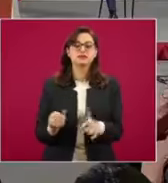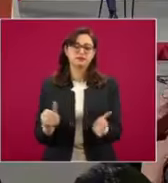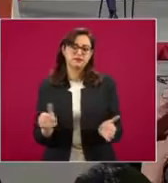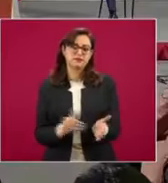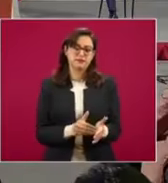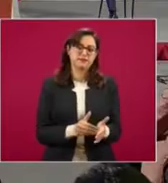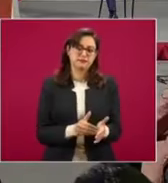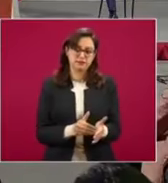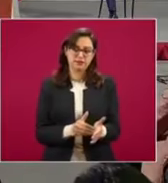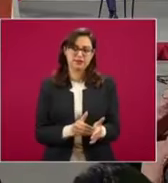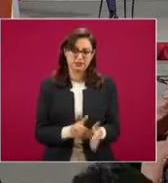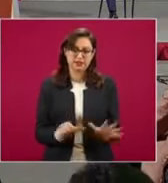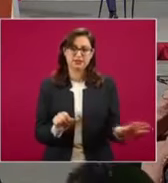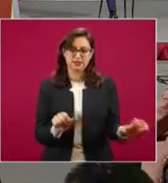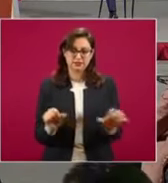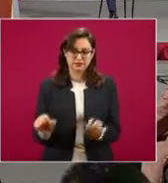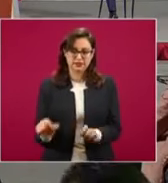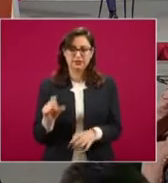19000